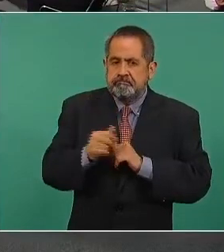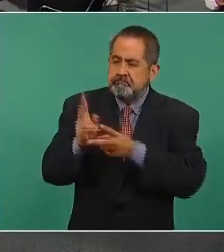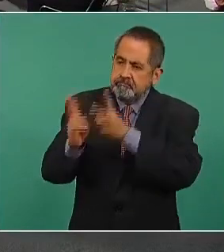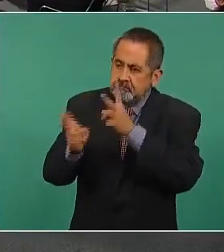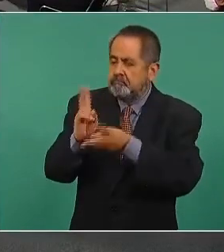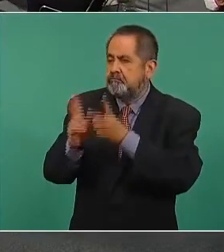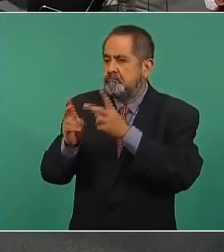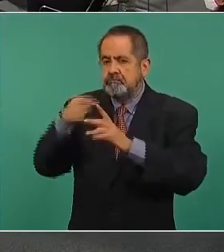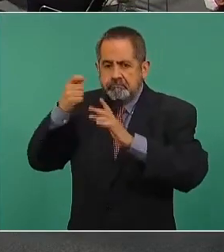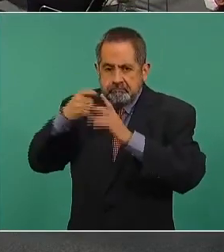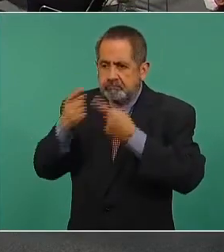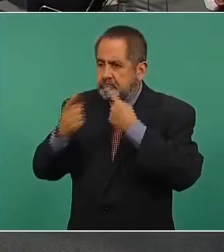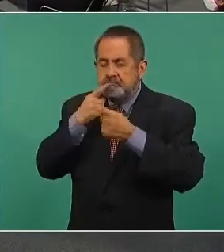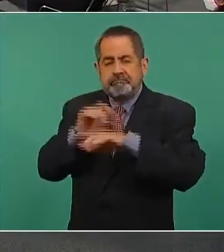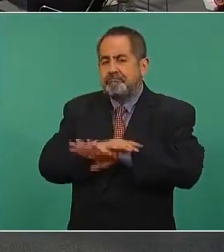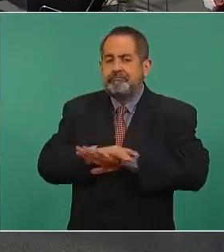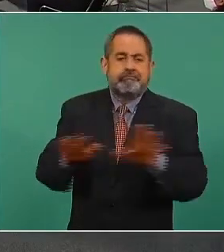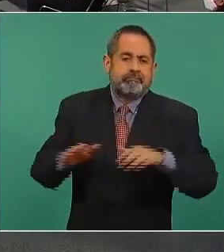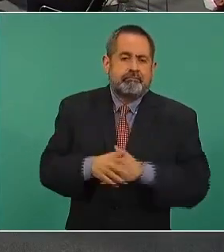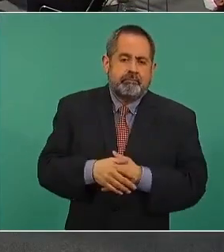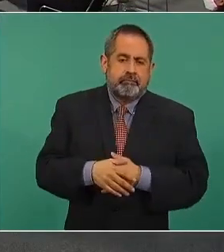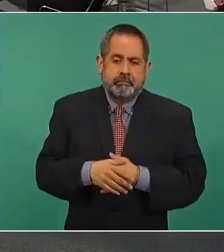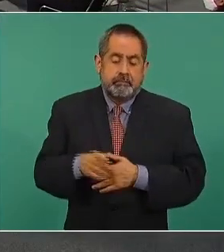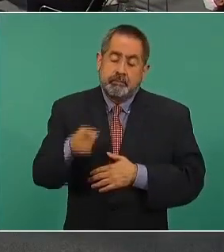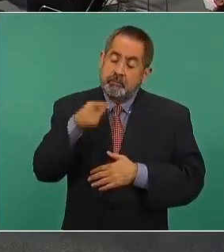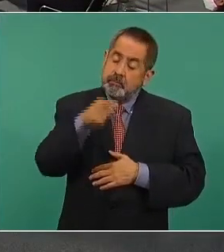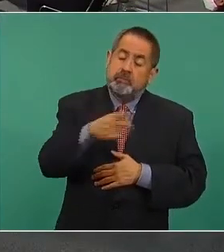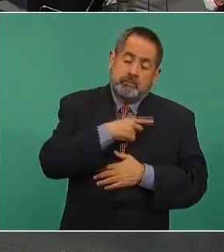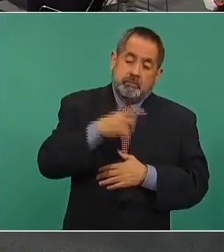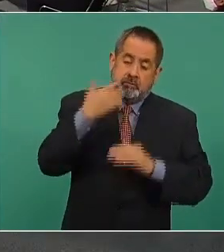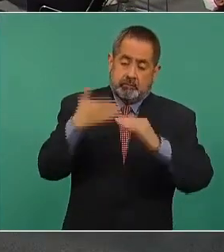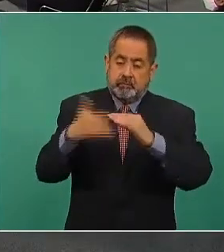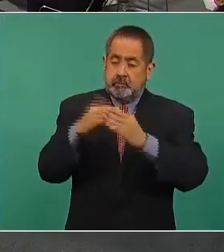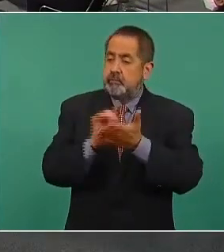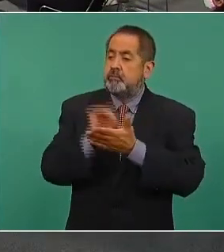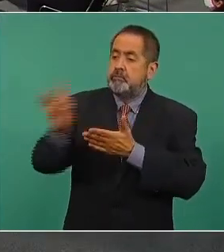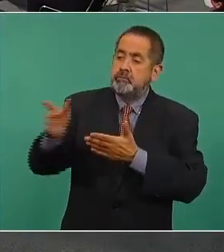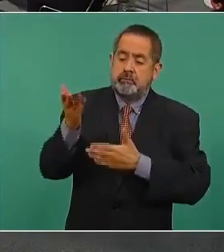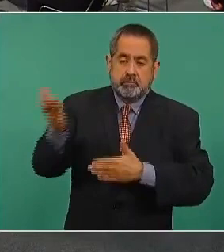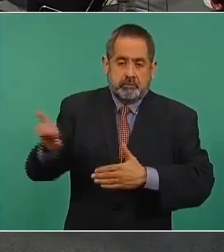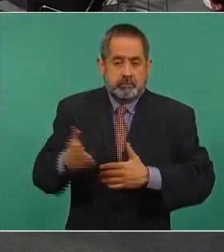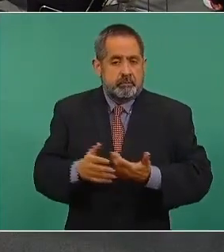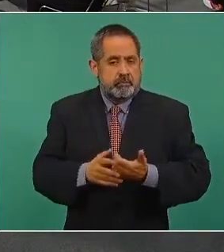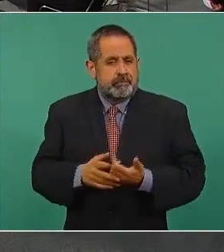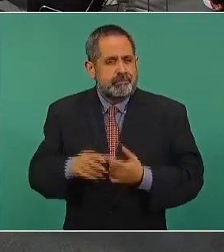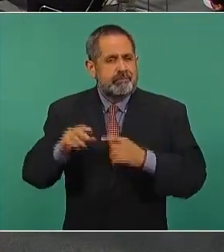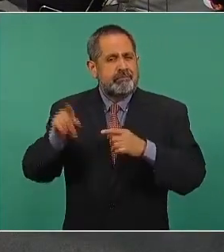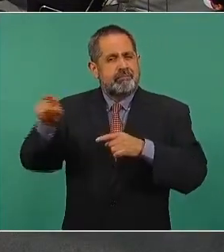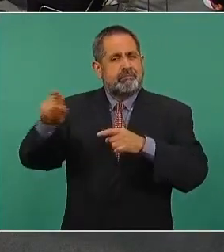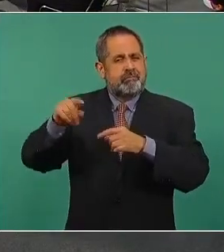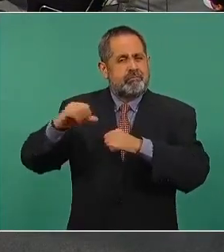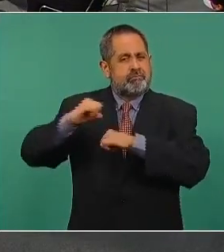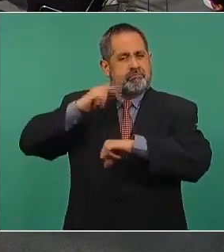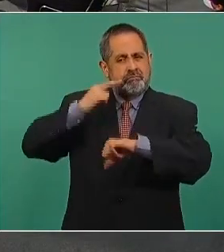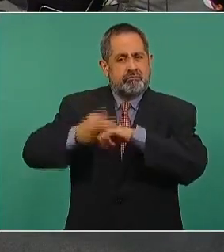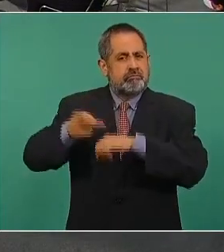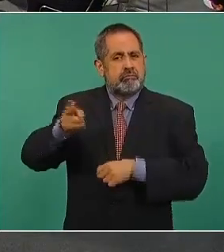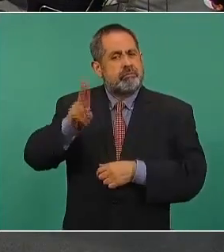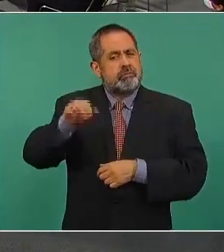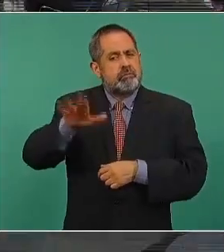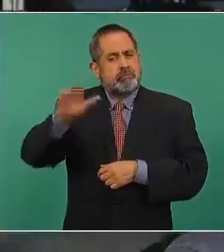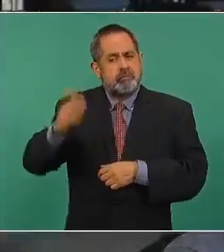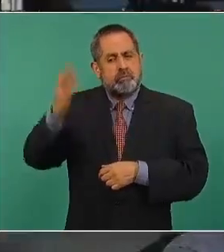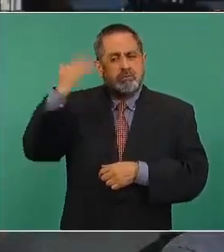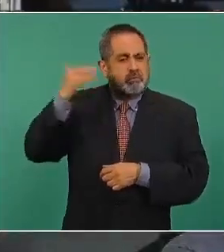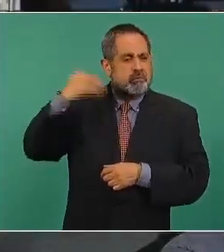ni nada en la recepción y me dijeron que mandara un correo electrónico. Y son organismos que pues nunca antes se